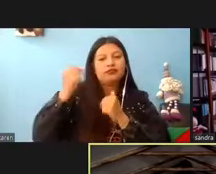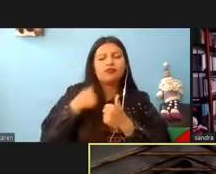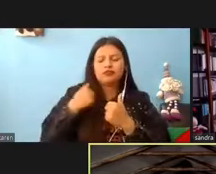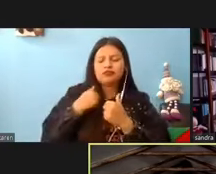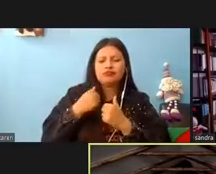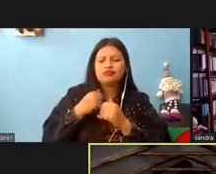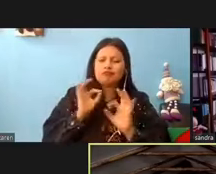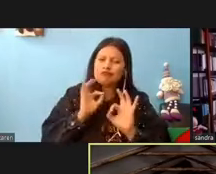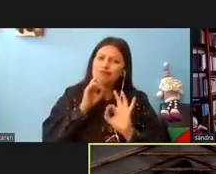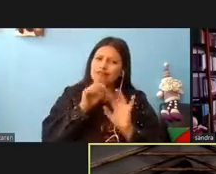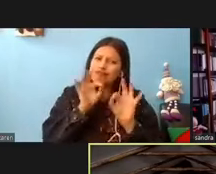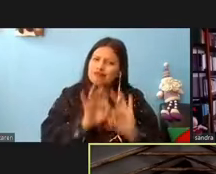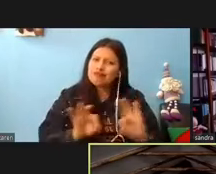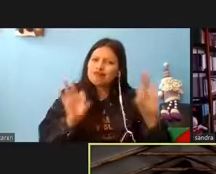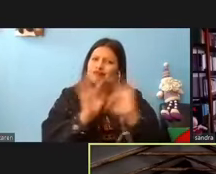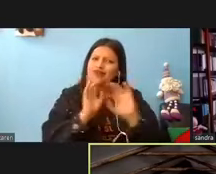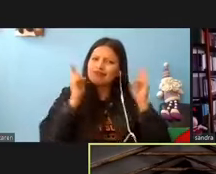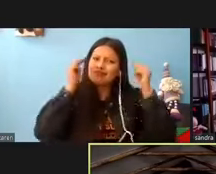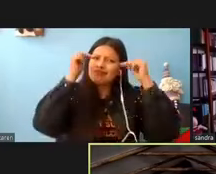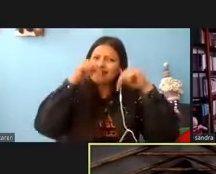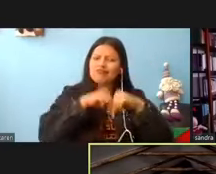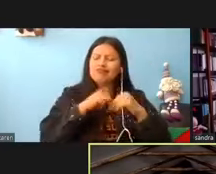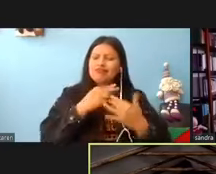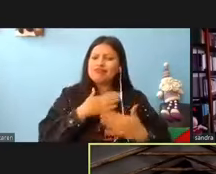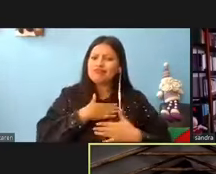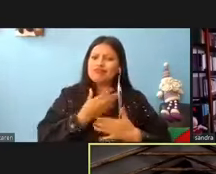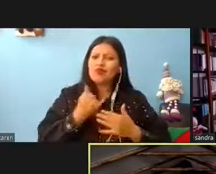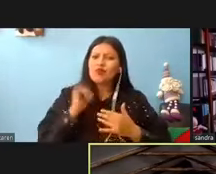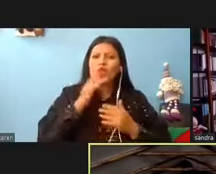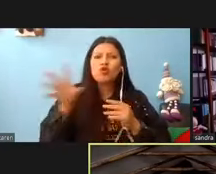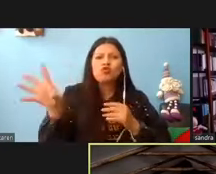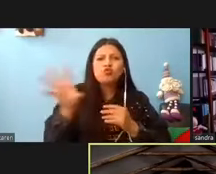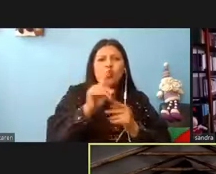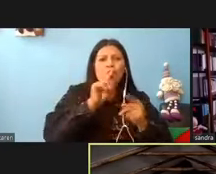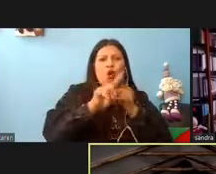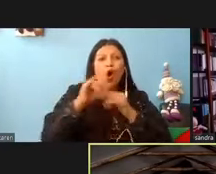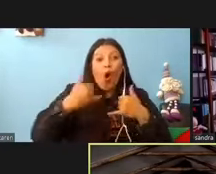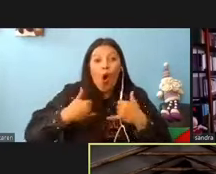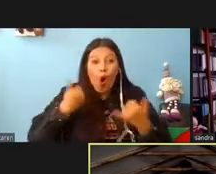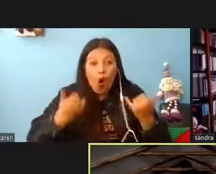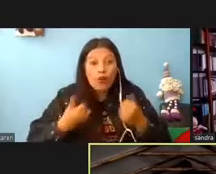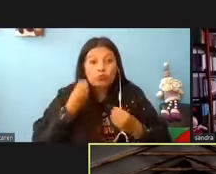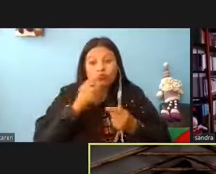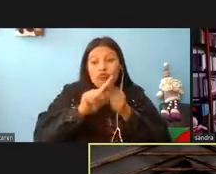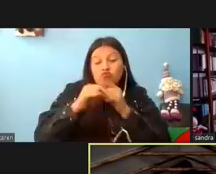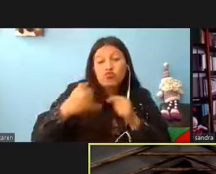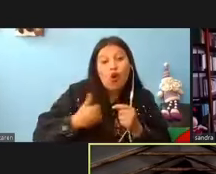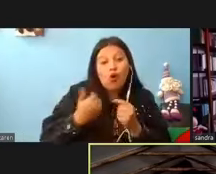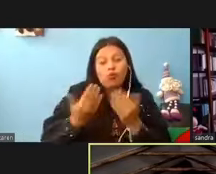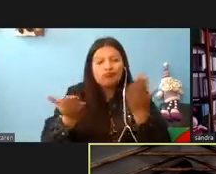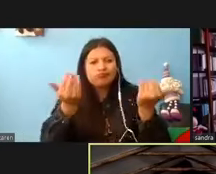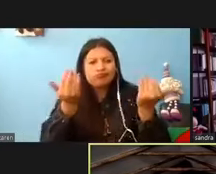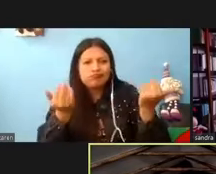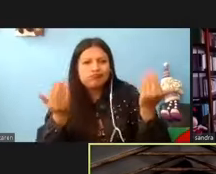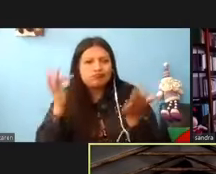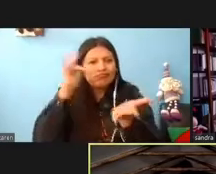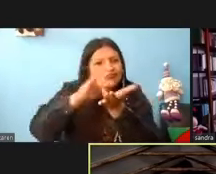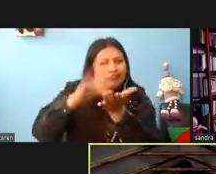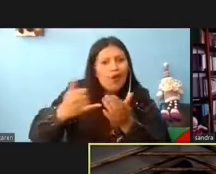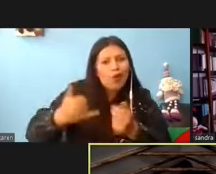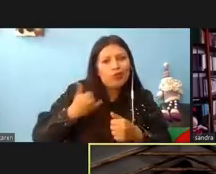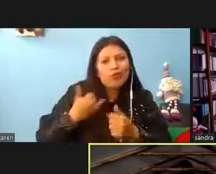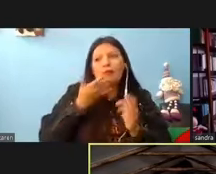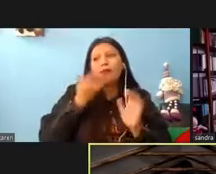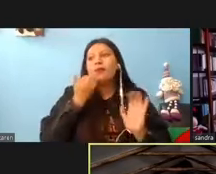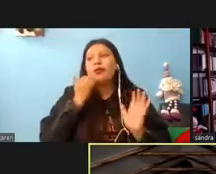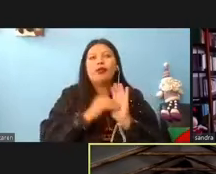aprecio mucho que el encuentro haya convocado a tantos jóvenes, tantas personas jóvenes, porque si no, esto no